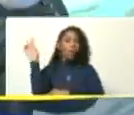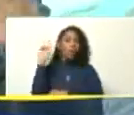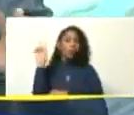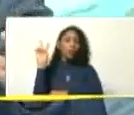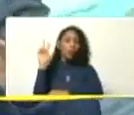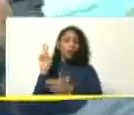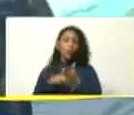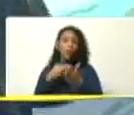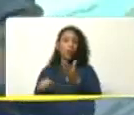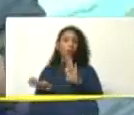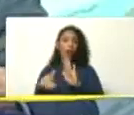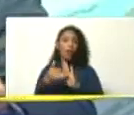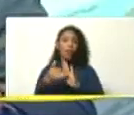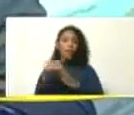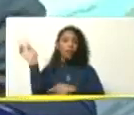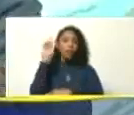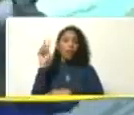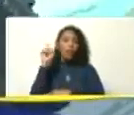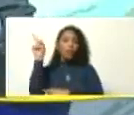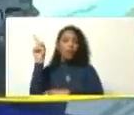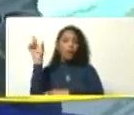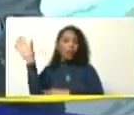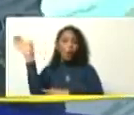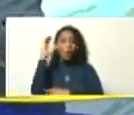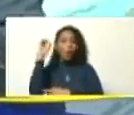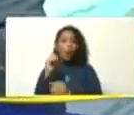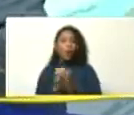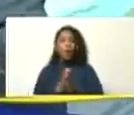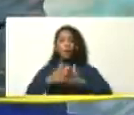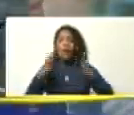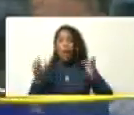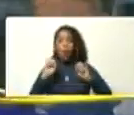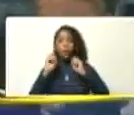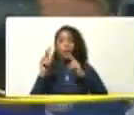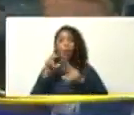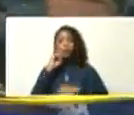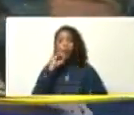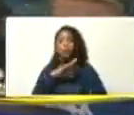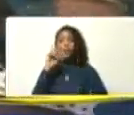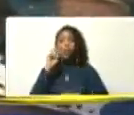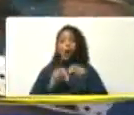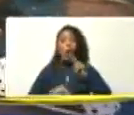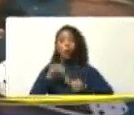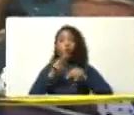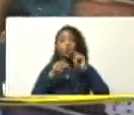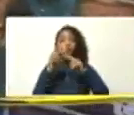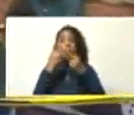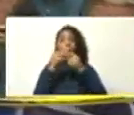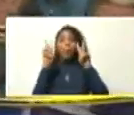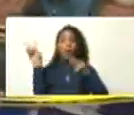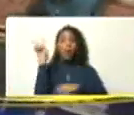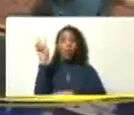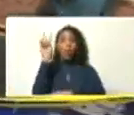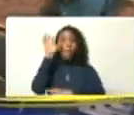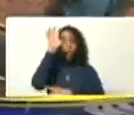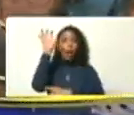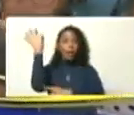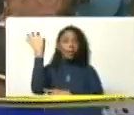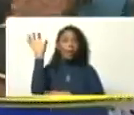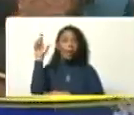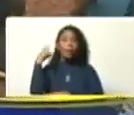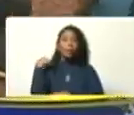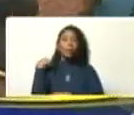el antivenezolanismo de Colombia. Es la gran oportunidad histórica de construir la paz entre nuestras naciones. Nos temen